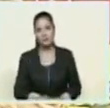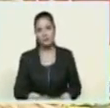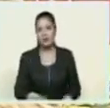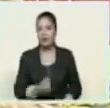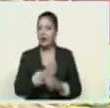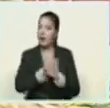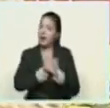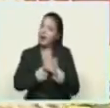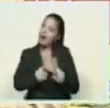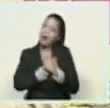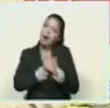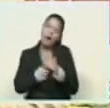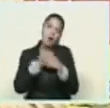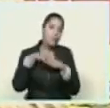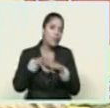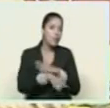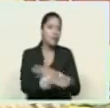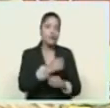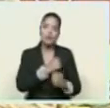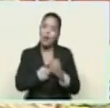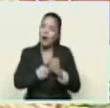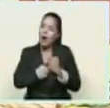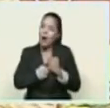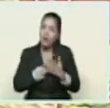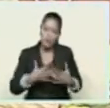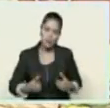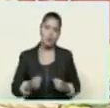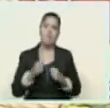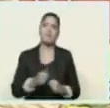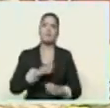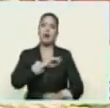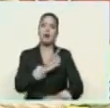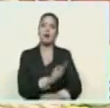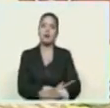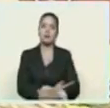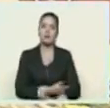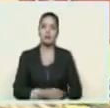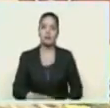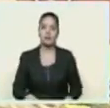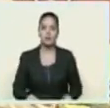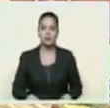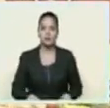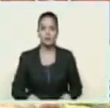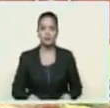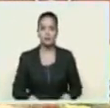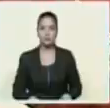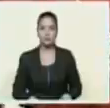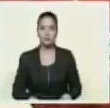a la profundamente su valentía género y carrera